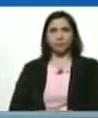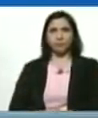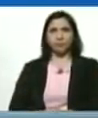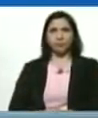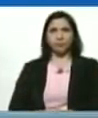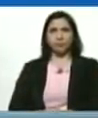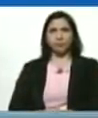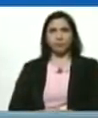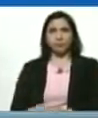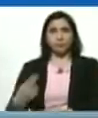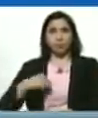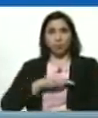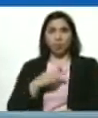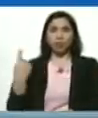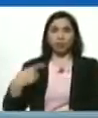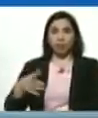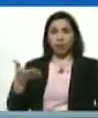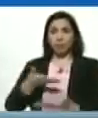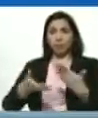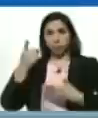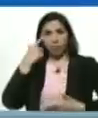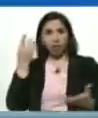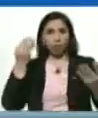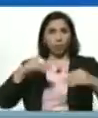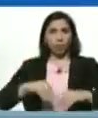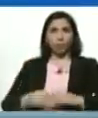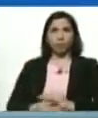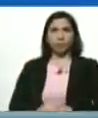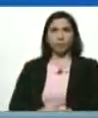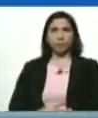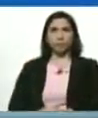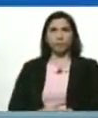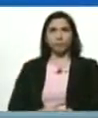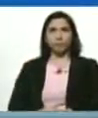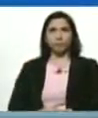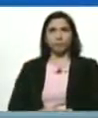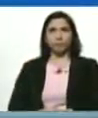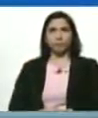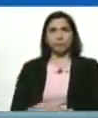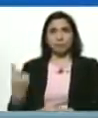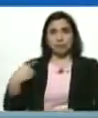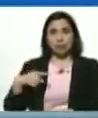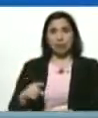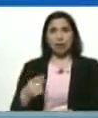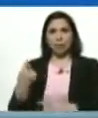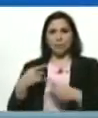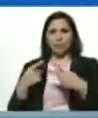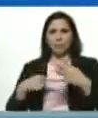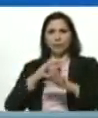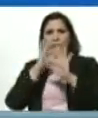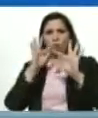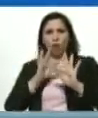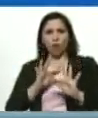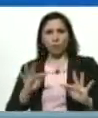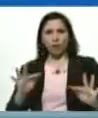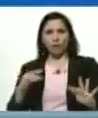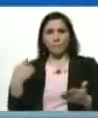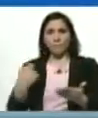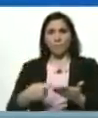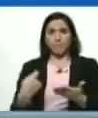y nosotros teníamos intercambios de producto teníamos diversa forma de